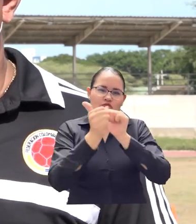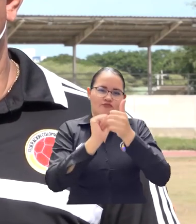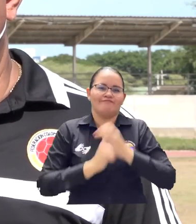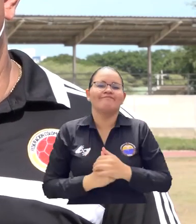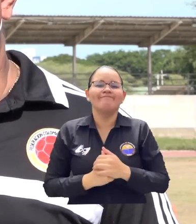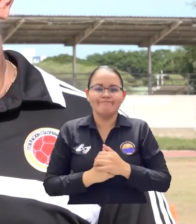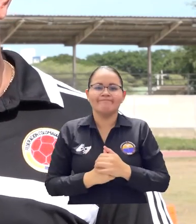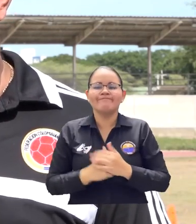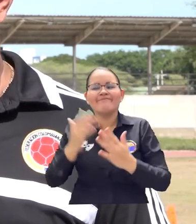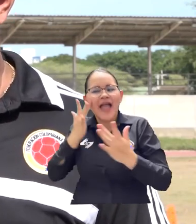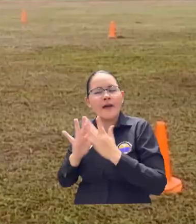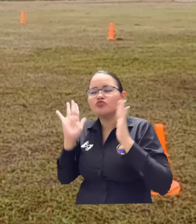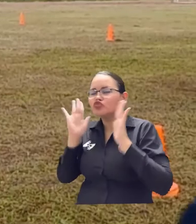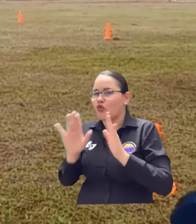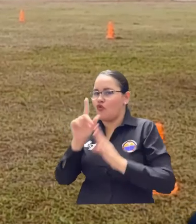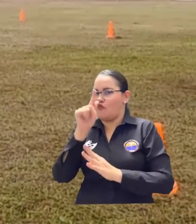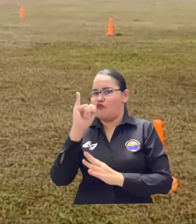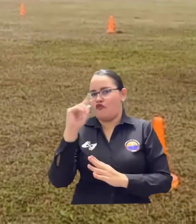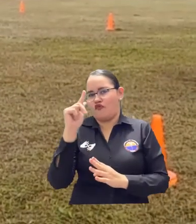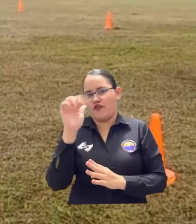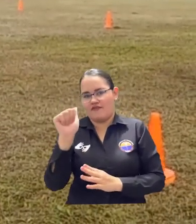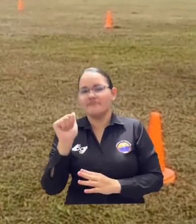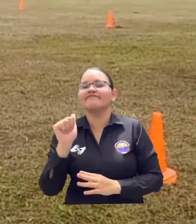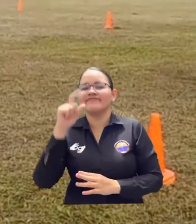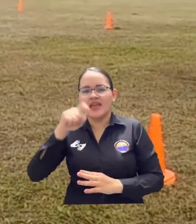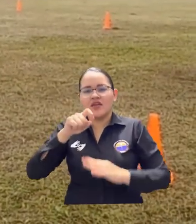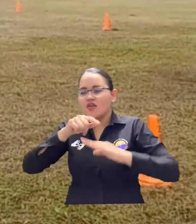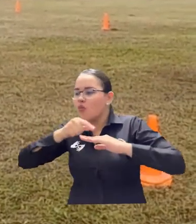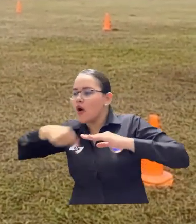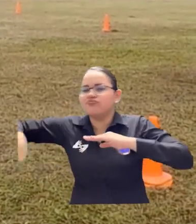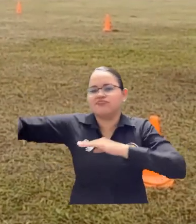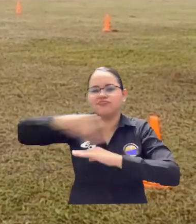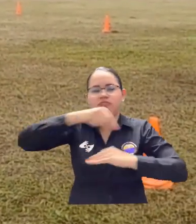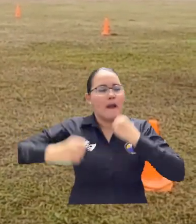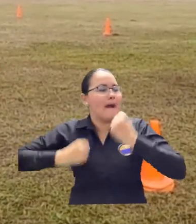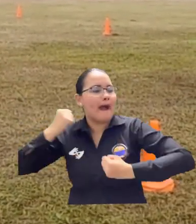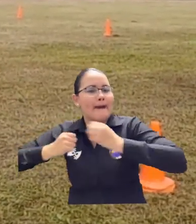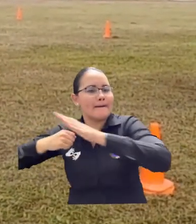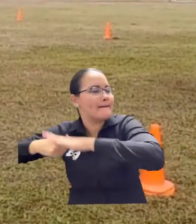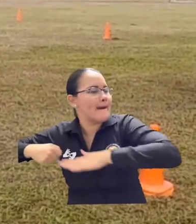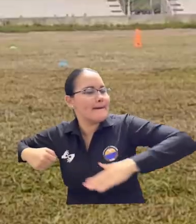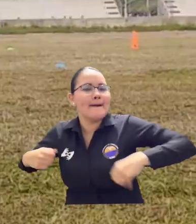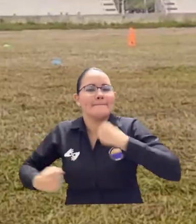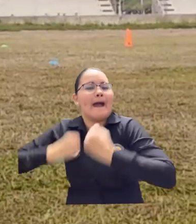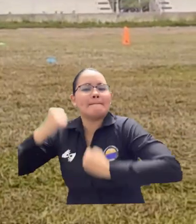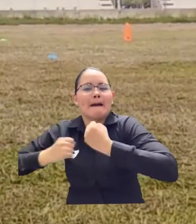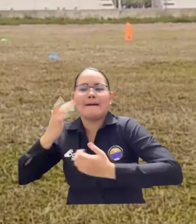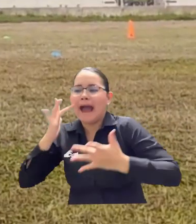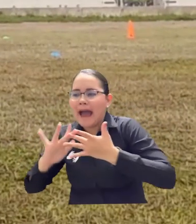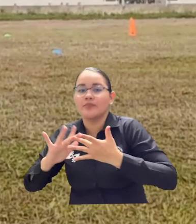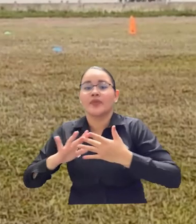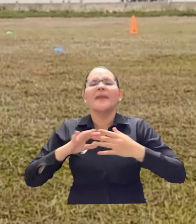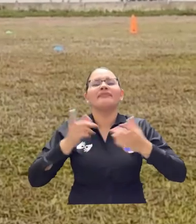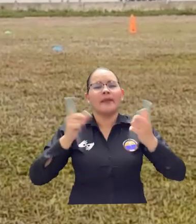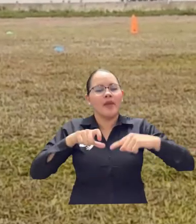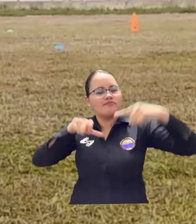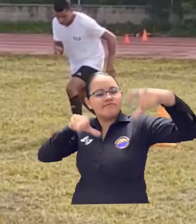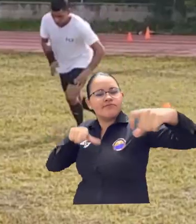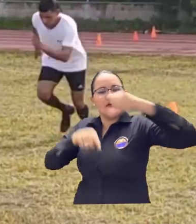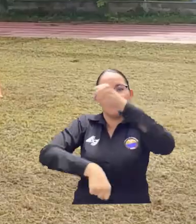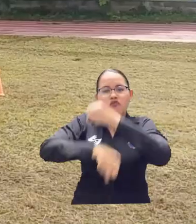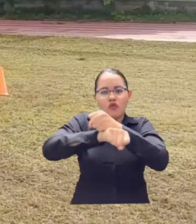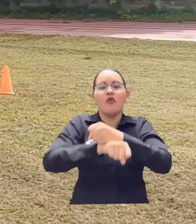Magdalena, está el colegiado Yair Padilla, árbitro de primera división, quien presenta estas pruebas satisfactoriamente para